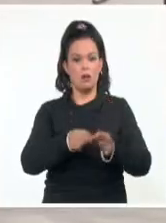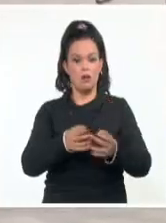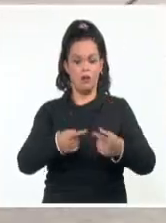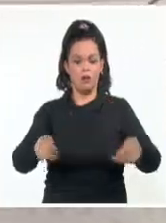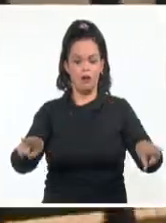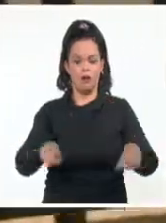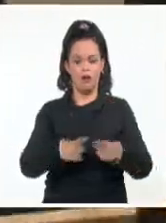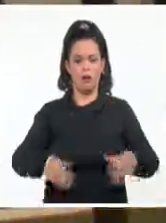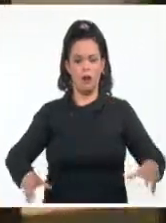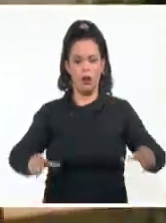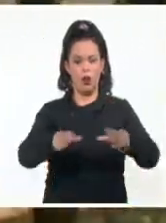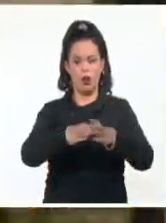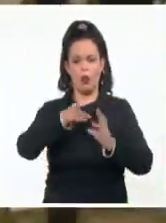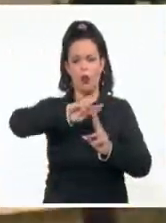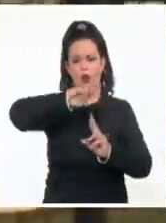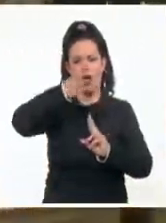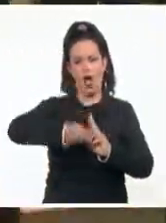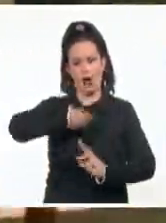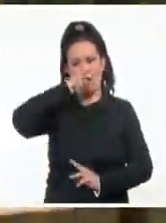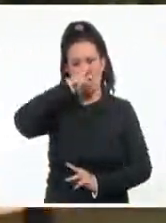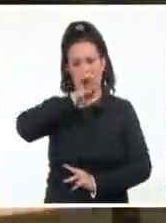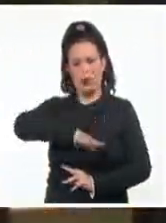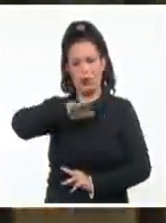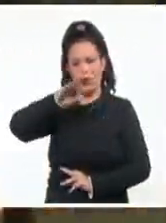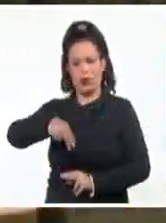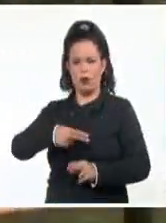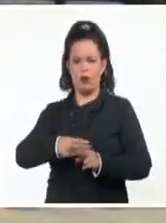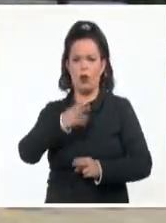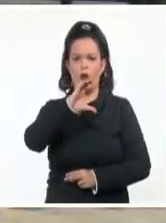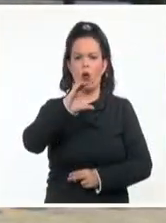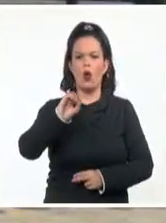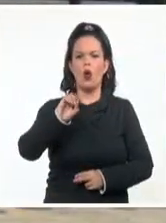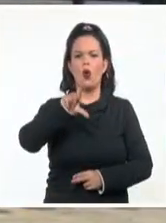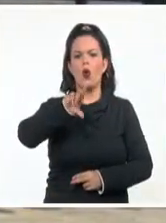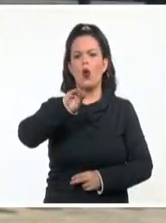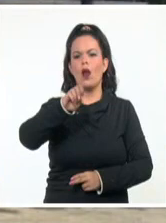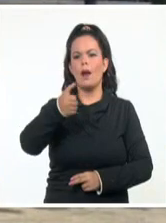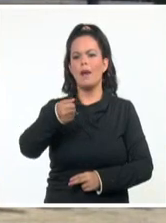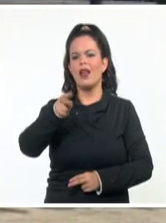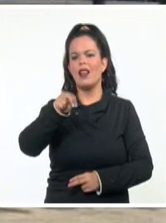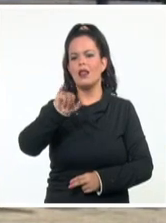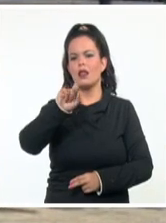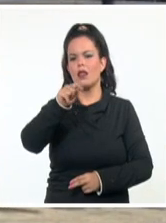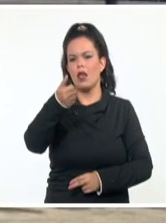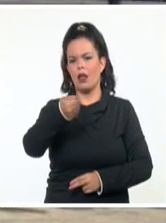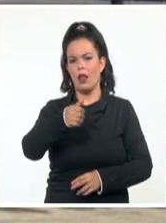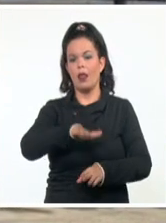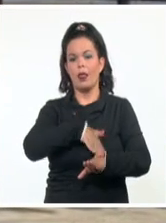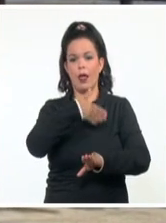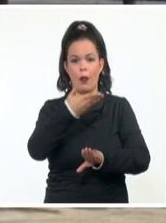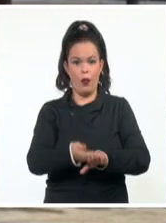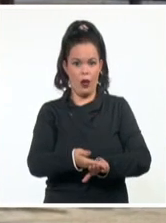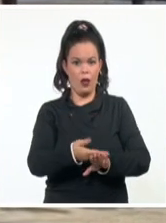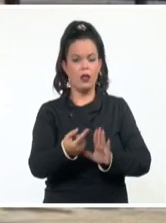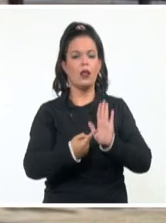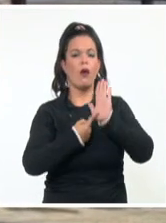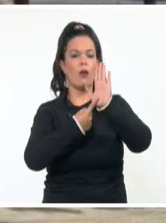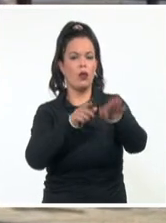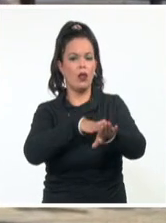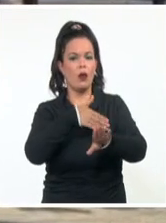La Colmenita. Esta actividad será transmitida de manera diferida al concluir la emisión estelar por los canales Cubavisión,